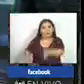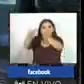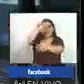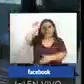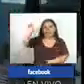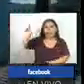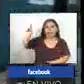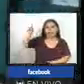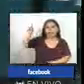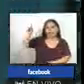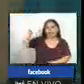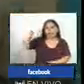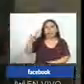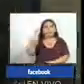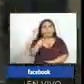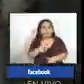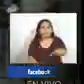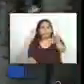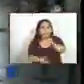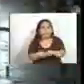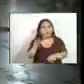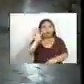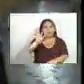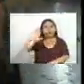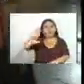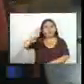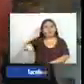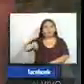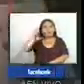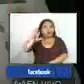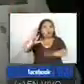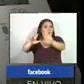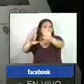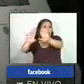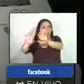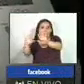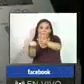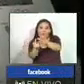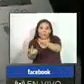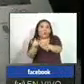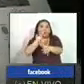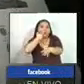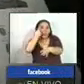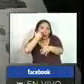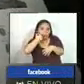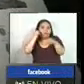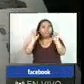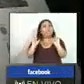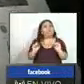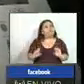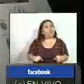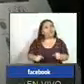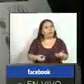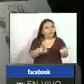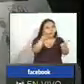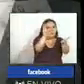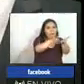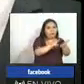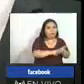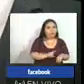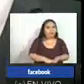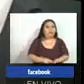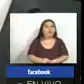Naturales contabilizó 45,389 jóvenes aptos para preenrolarse.